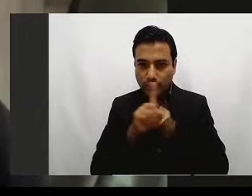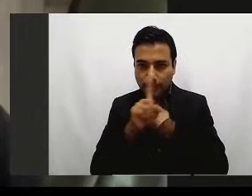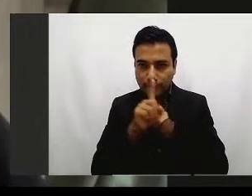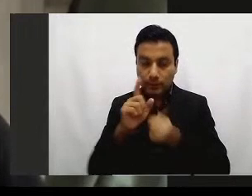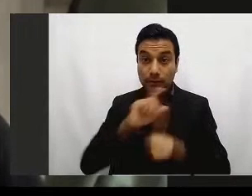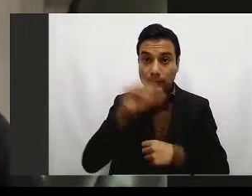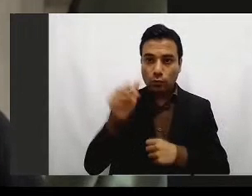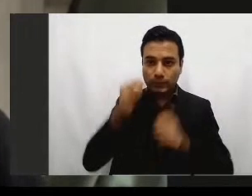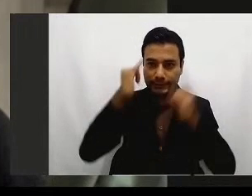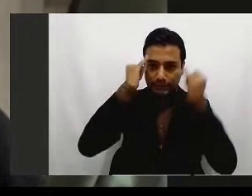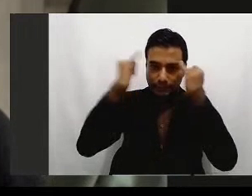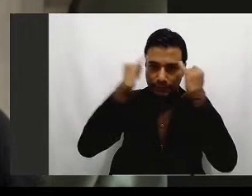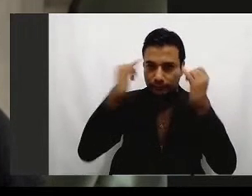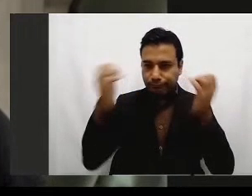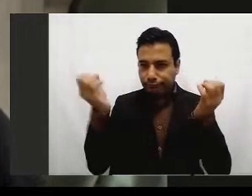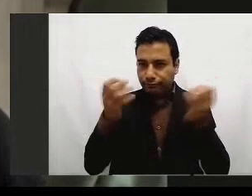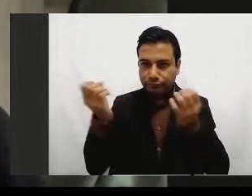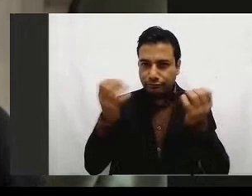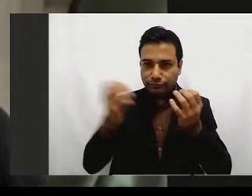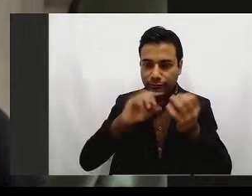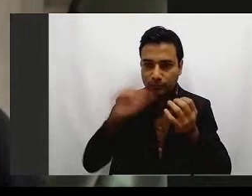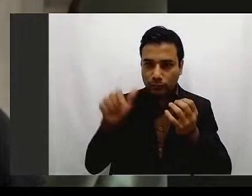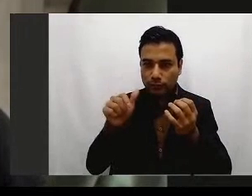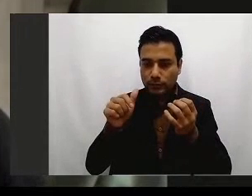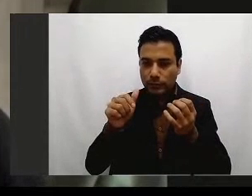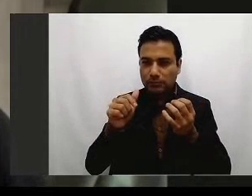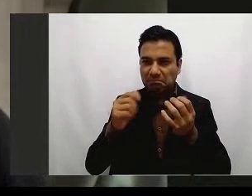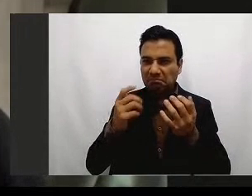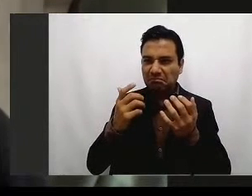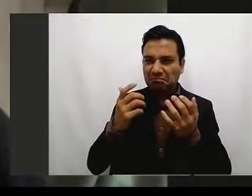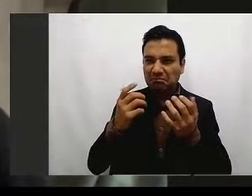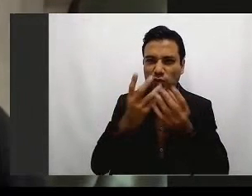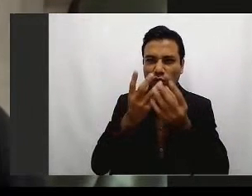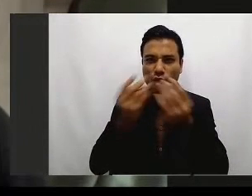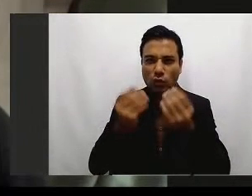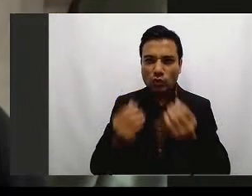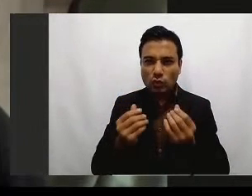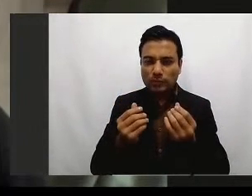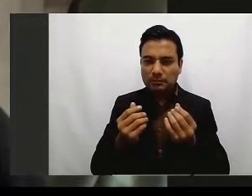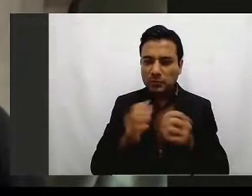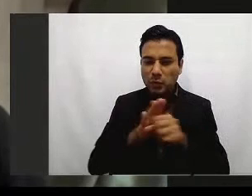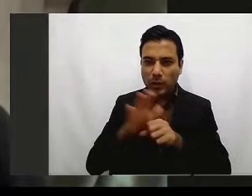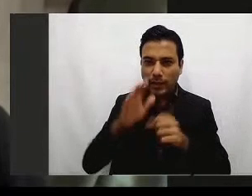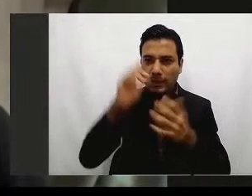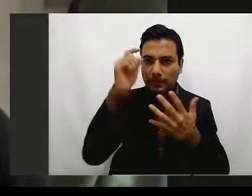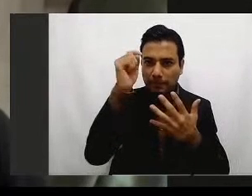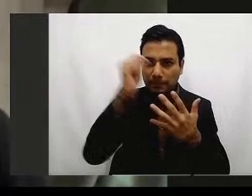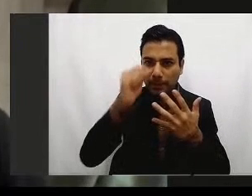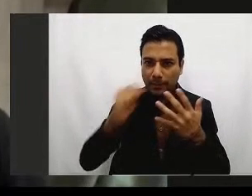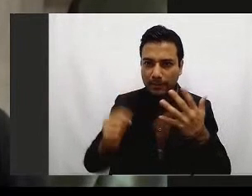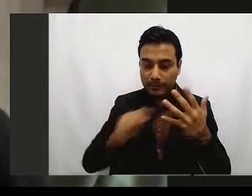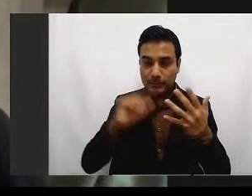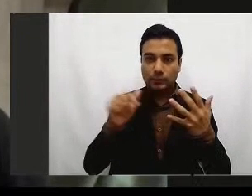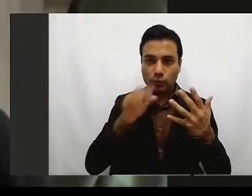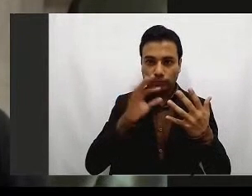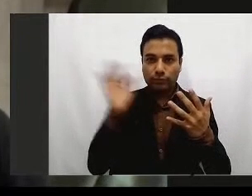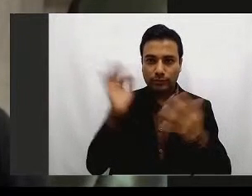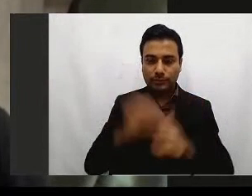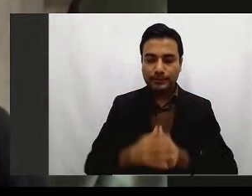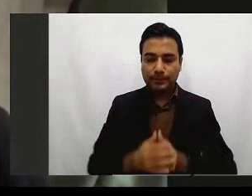se implementan soluciones de la manera en que sea necesario. Y se busca a partir de esto